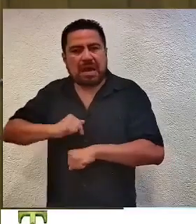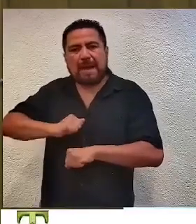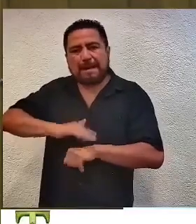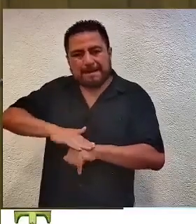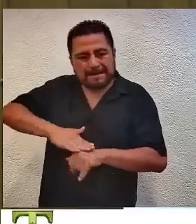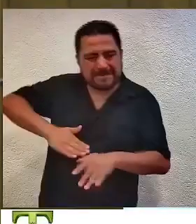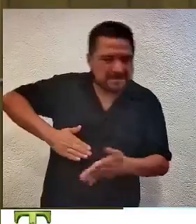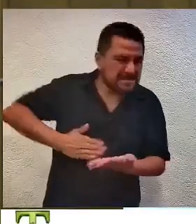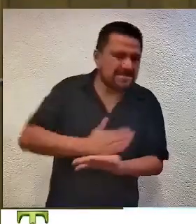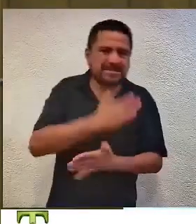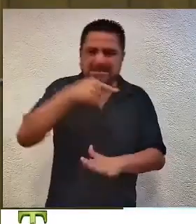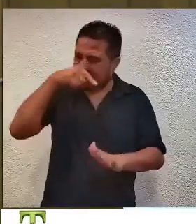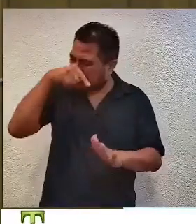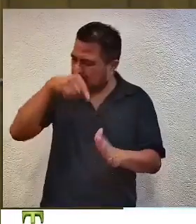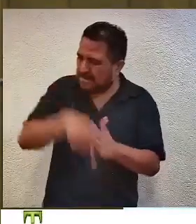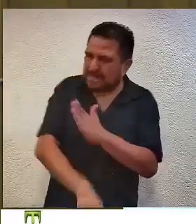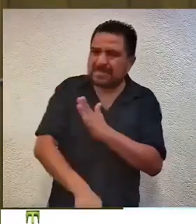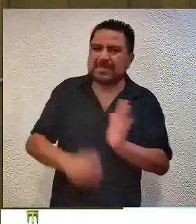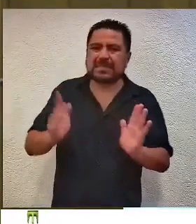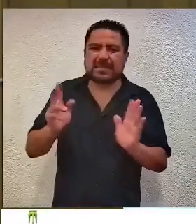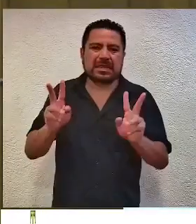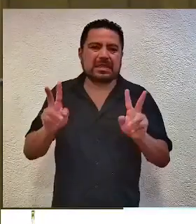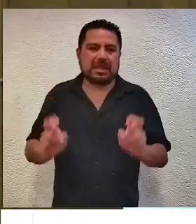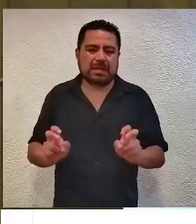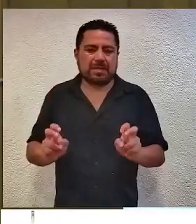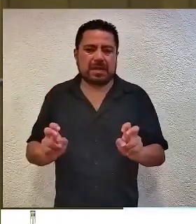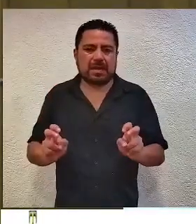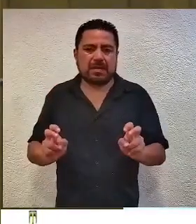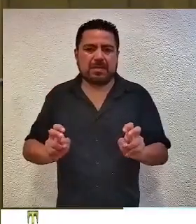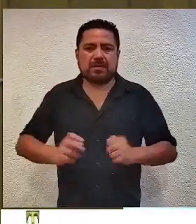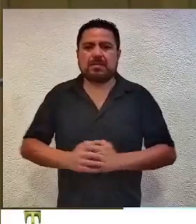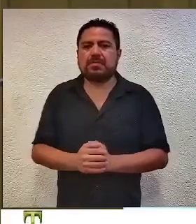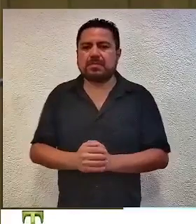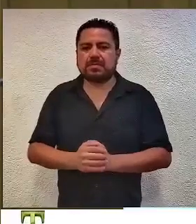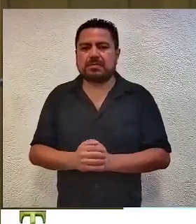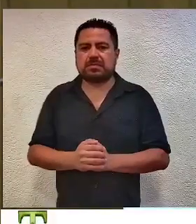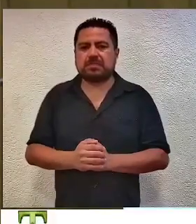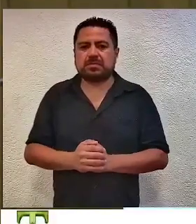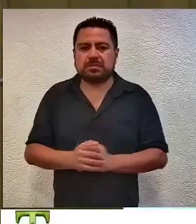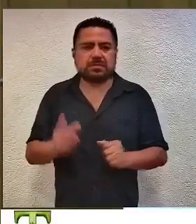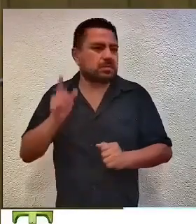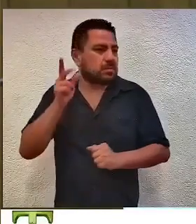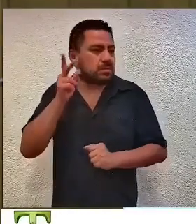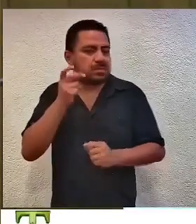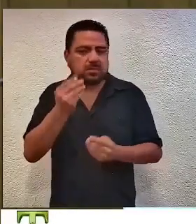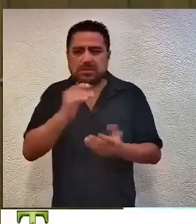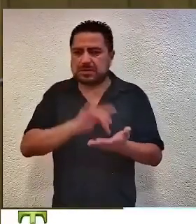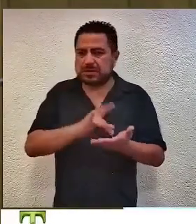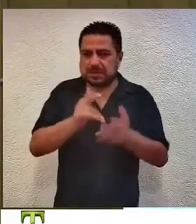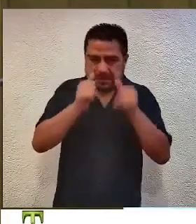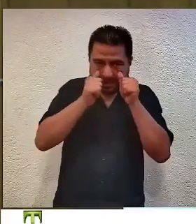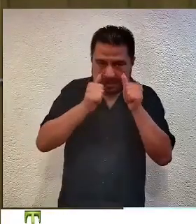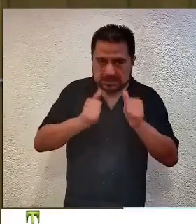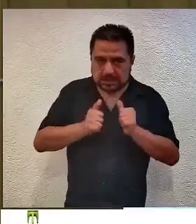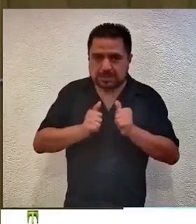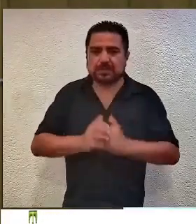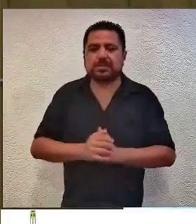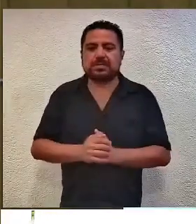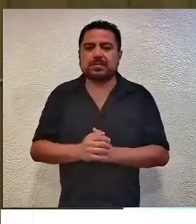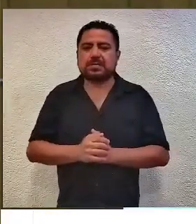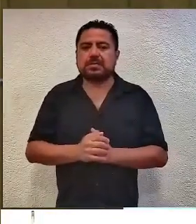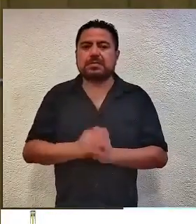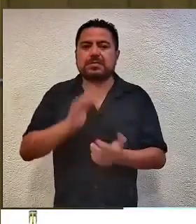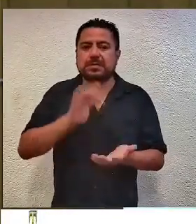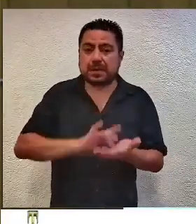al fondo del asunto. Por la escucha, muchas gracias. Gracias,